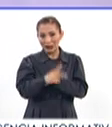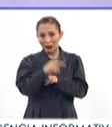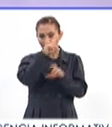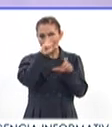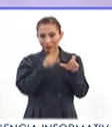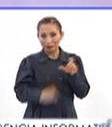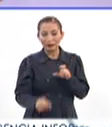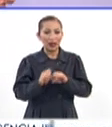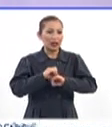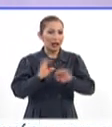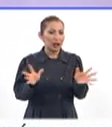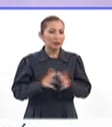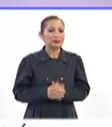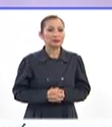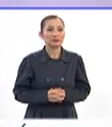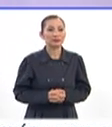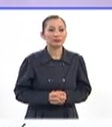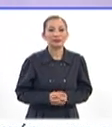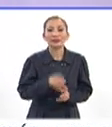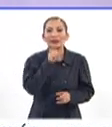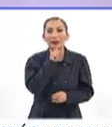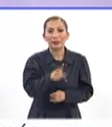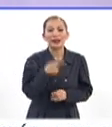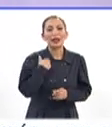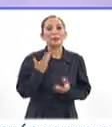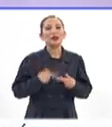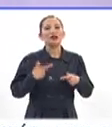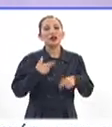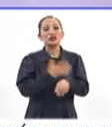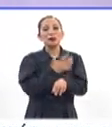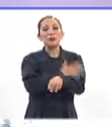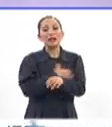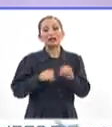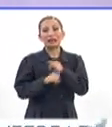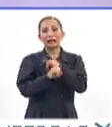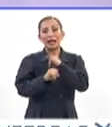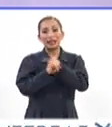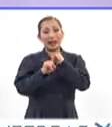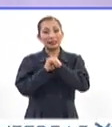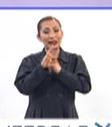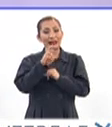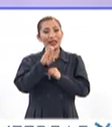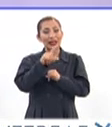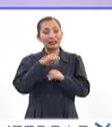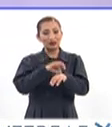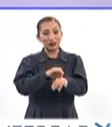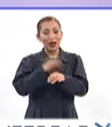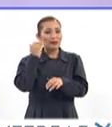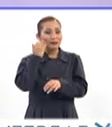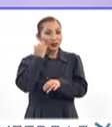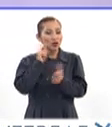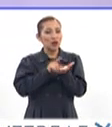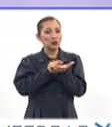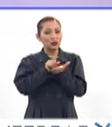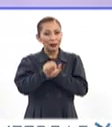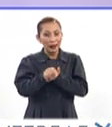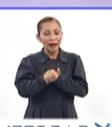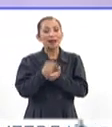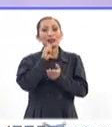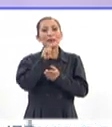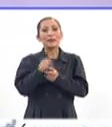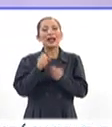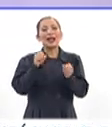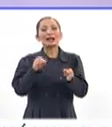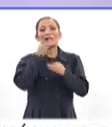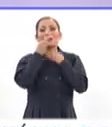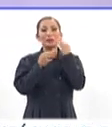República Mexicana, por supuesto. También quienes nos acompañan en las redes sociales completamente en vivo a través de Facebook, de Twitter, a través de la